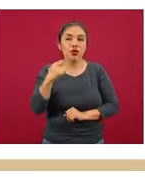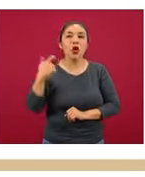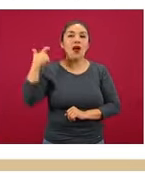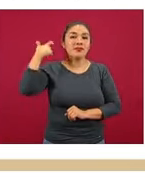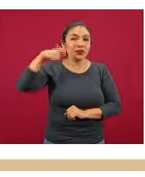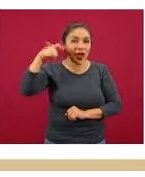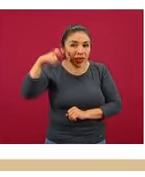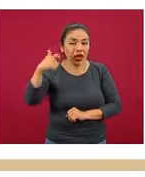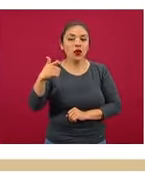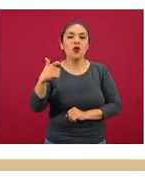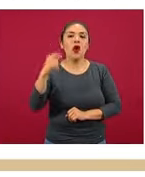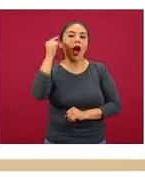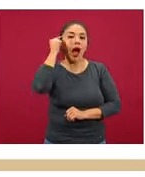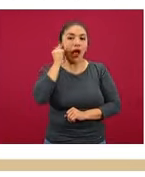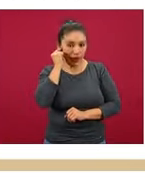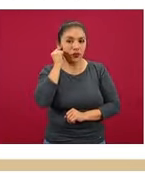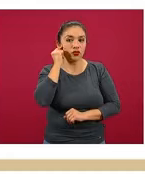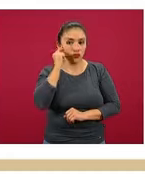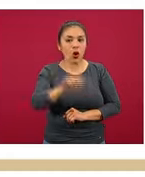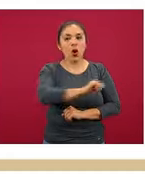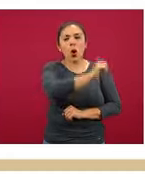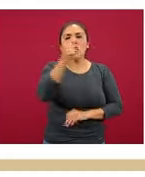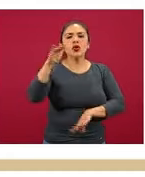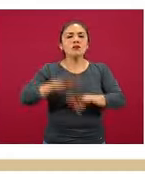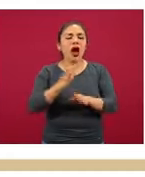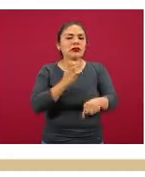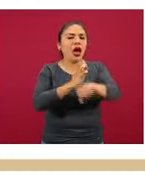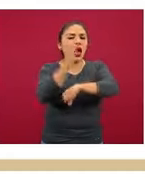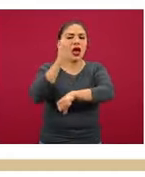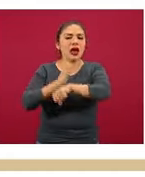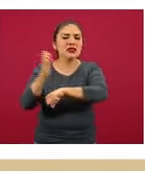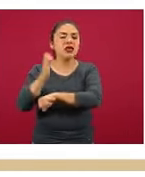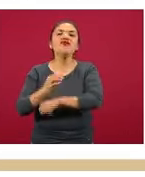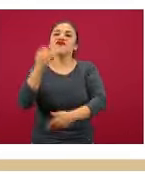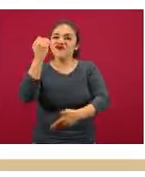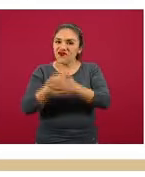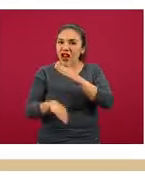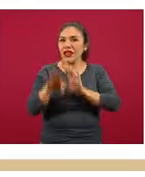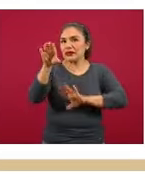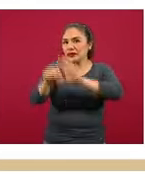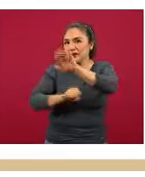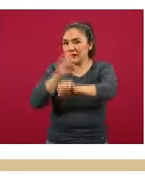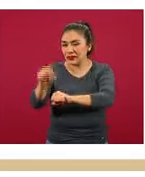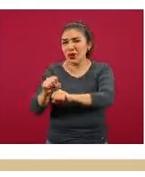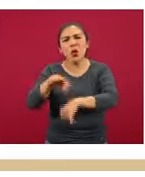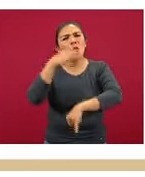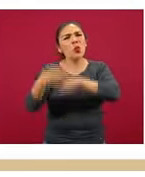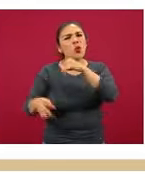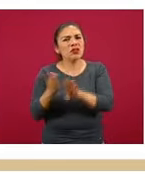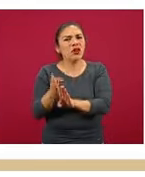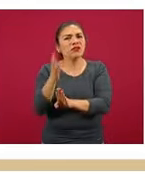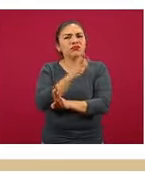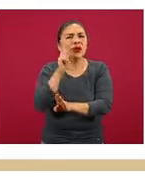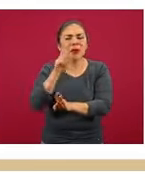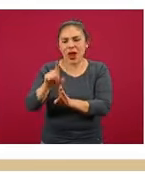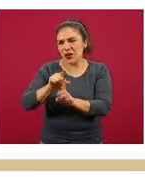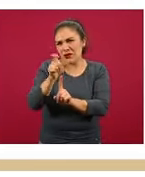y Guerrero. Tenemos otras entidades que están en camino y podemos ver en la última columna el